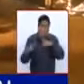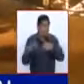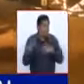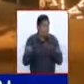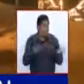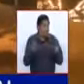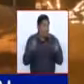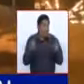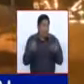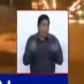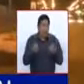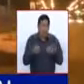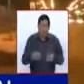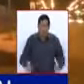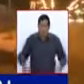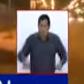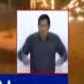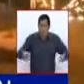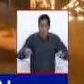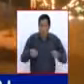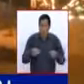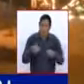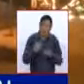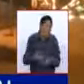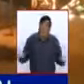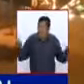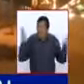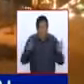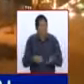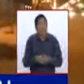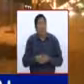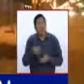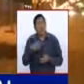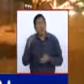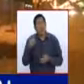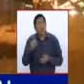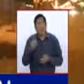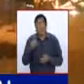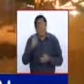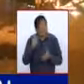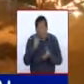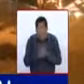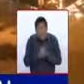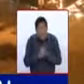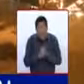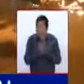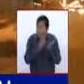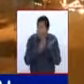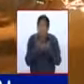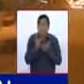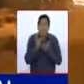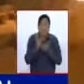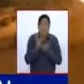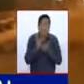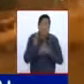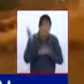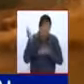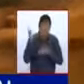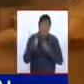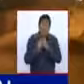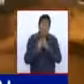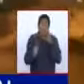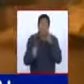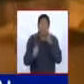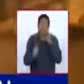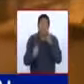de equipaje, encomiendas, etcétera. Y lo que no me vas a creer, Miriam, pero es verdad. Esta